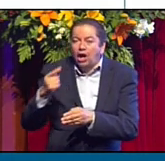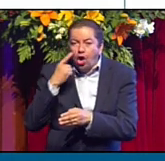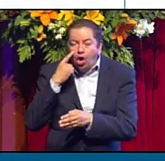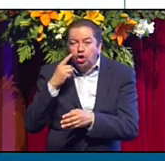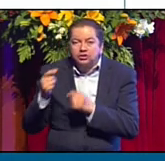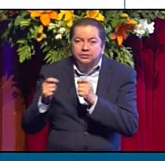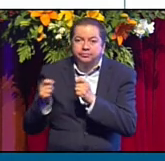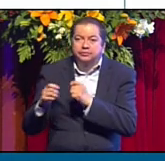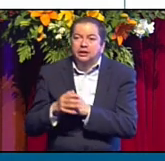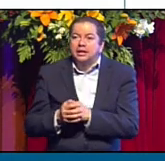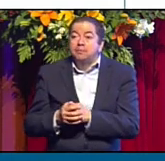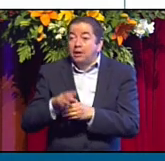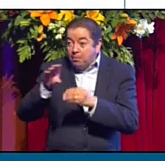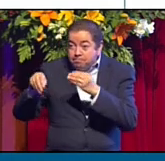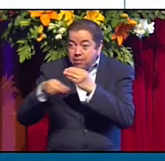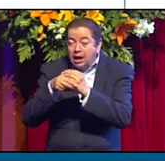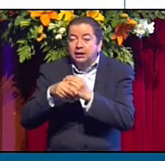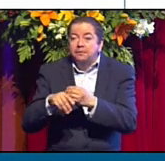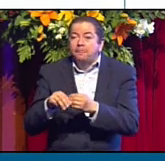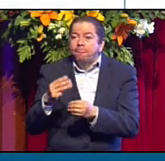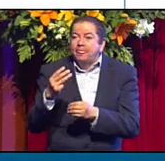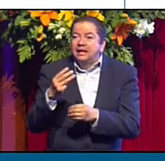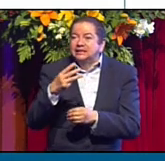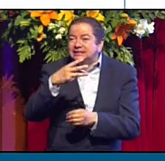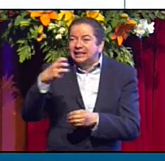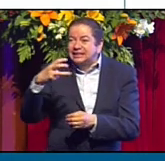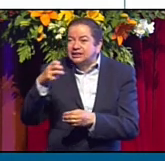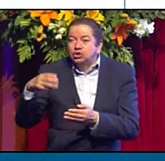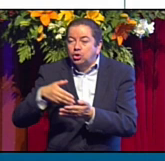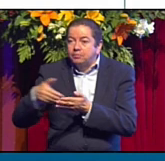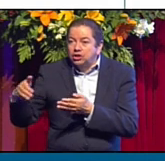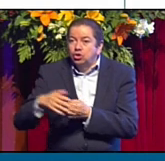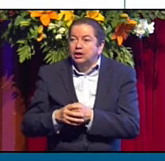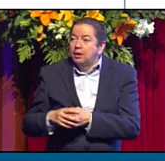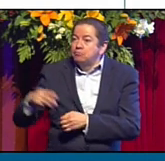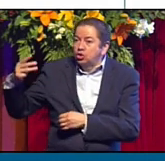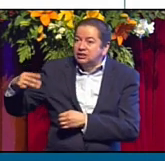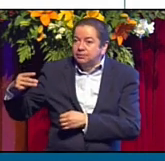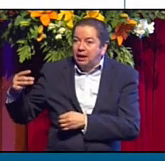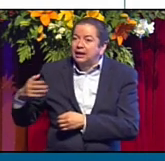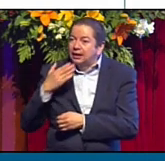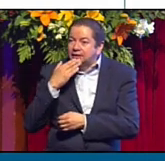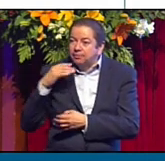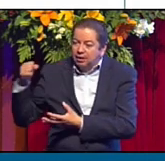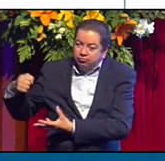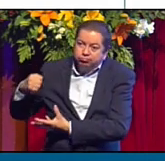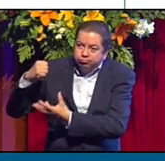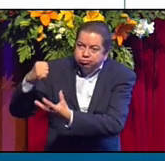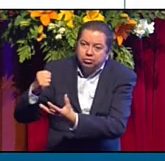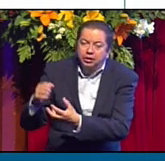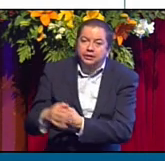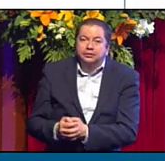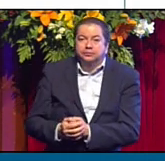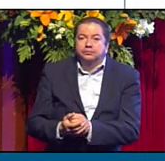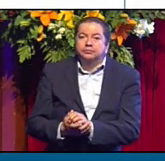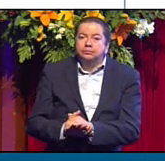tan buena forma. Pero adicionalmente también están los 300 millones de pesos que ingresa el municipio. Ahí está el mayor ingreso.